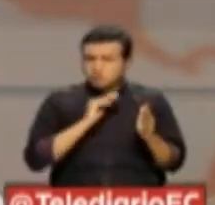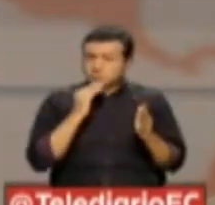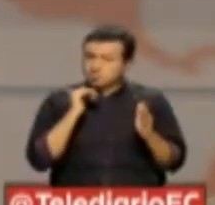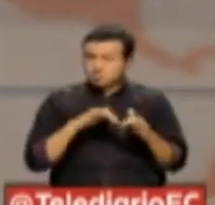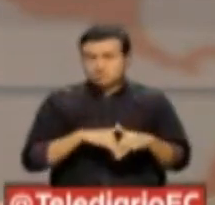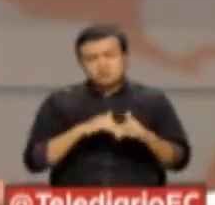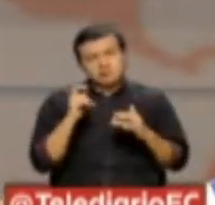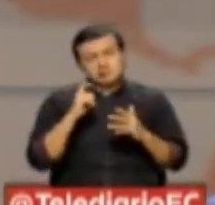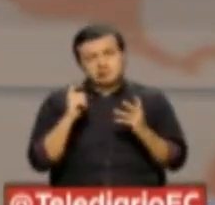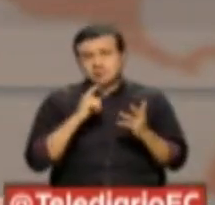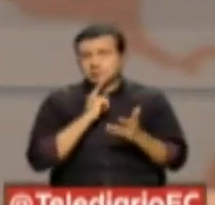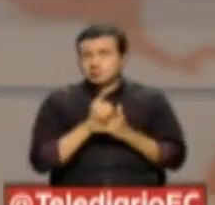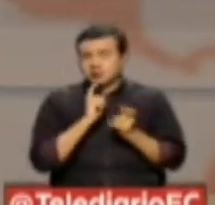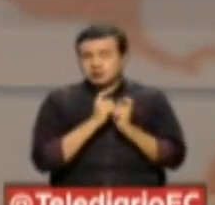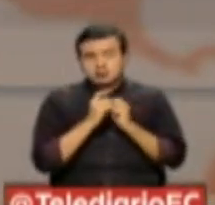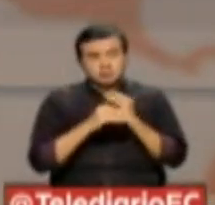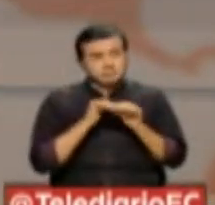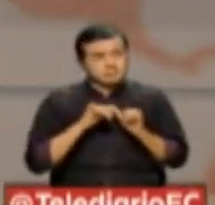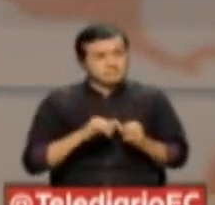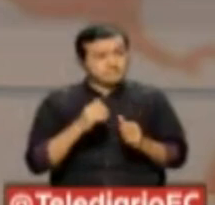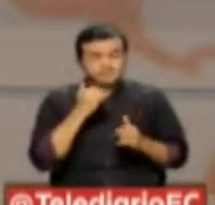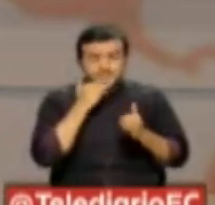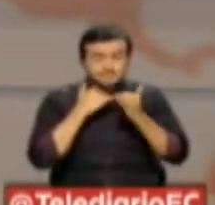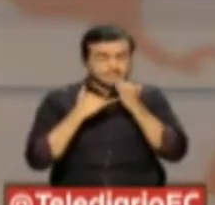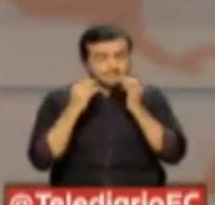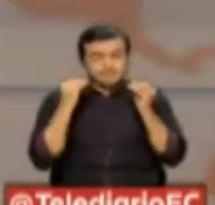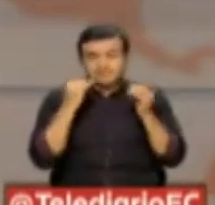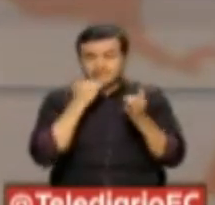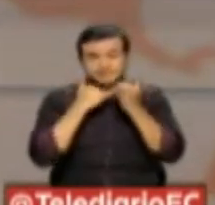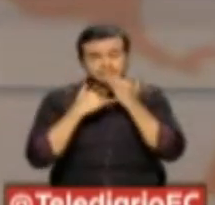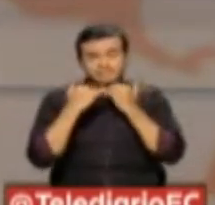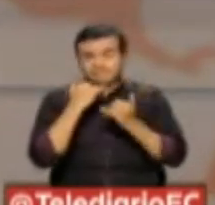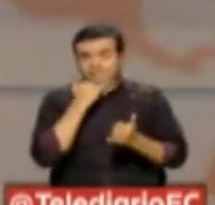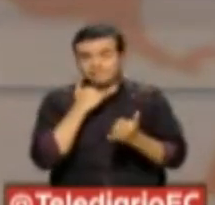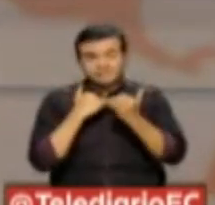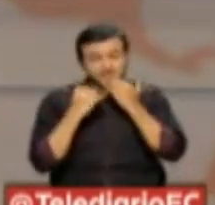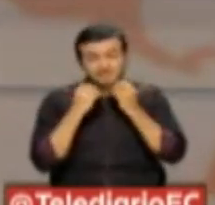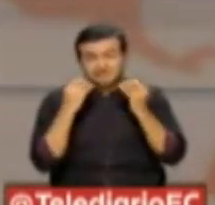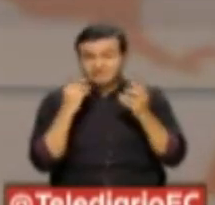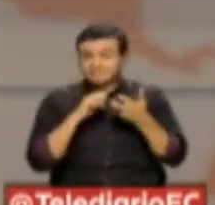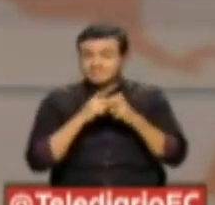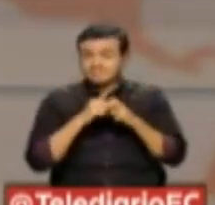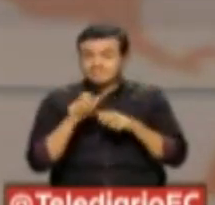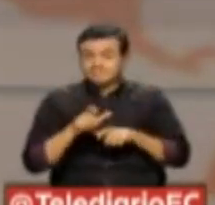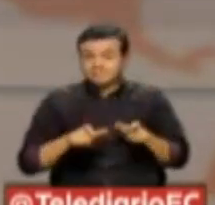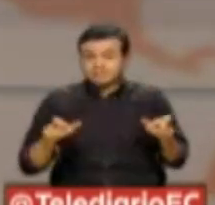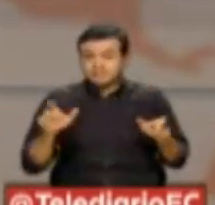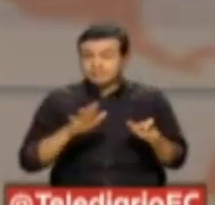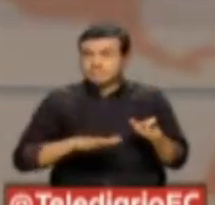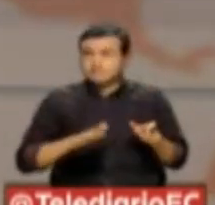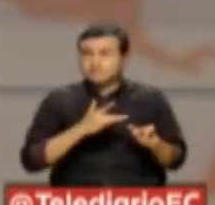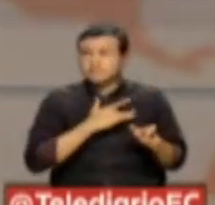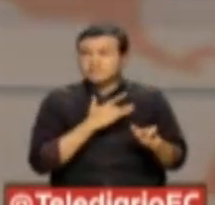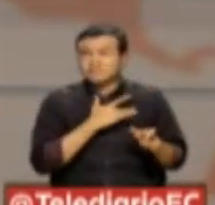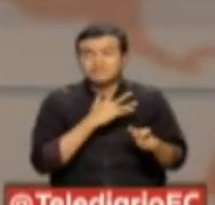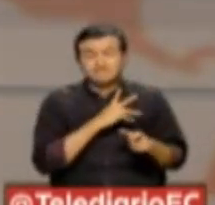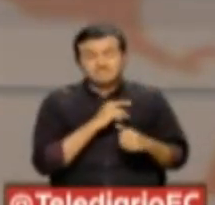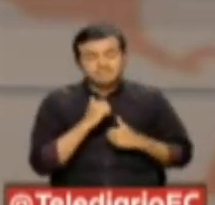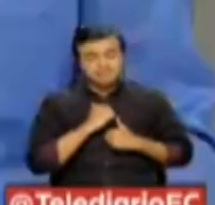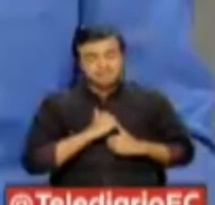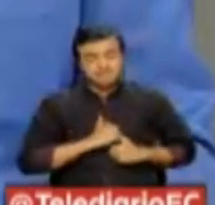corregir sobre la marcha estos casos de errores que lamentablemente tienen a la ciudad en la situación que todos lamentamos